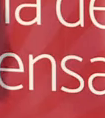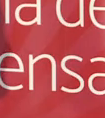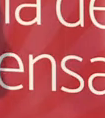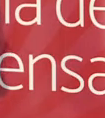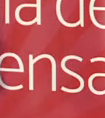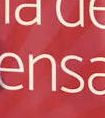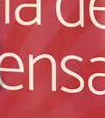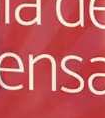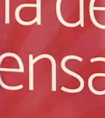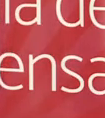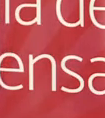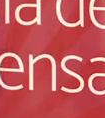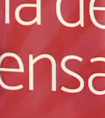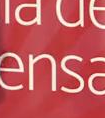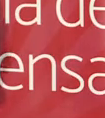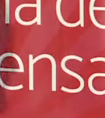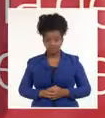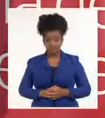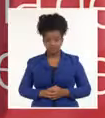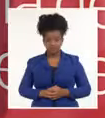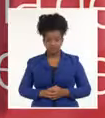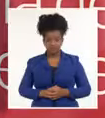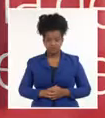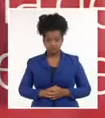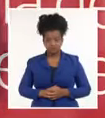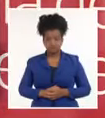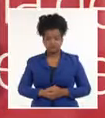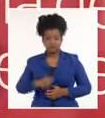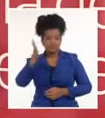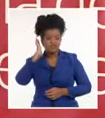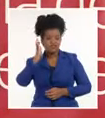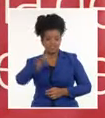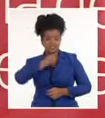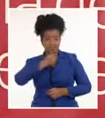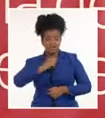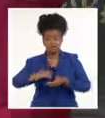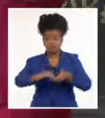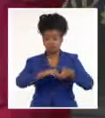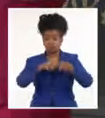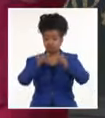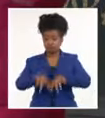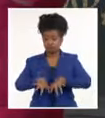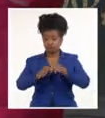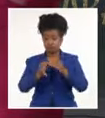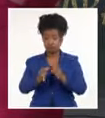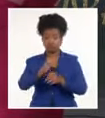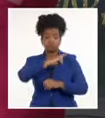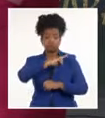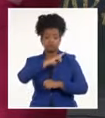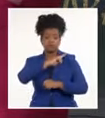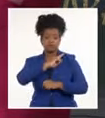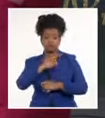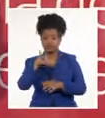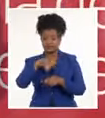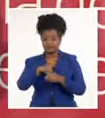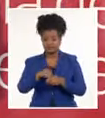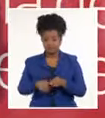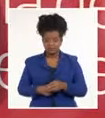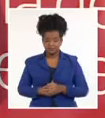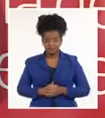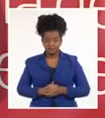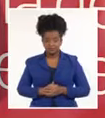esta conferencia de prensa el compañero Sacha Llorenti, secretario ejecutivo del Mecanismo de Integración.